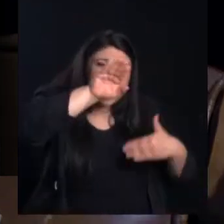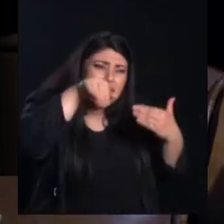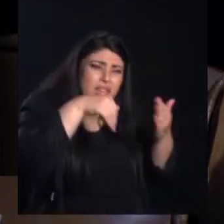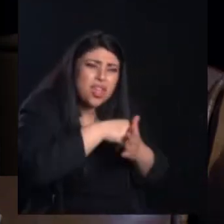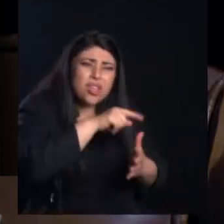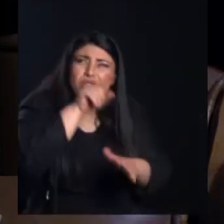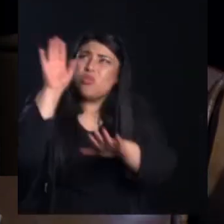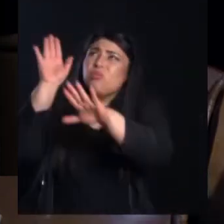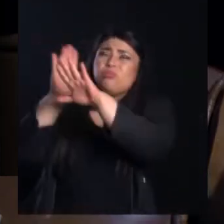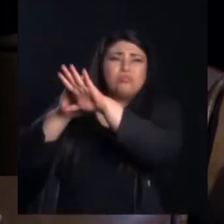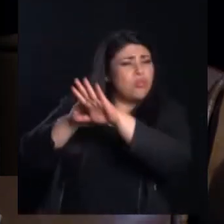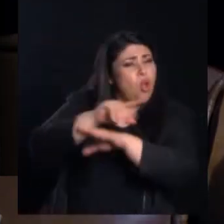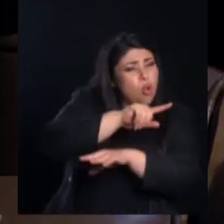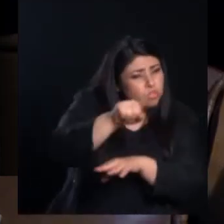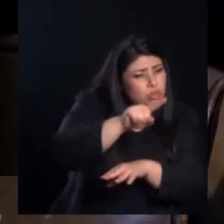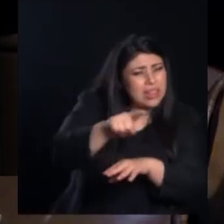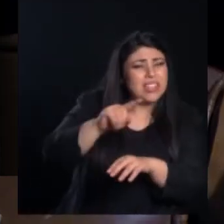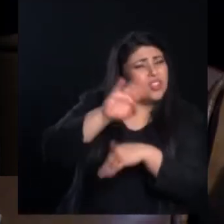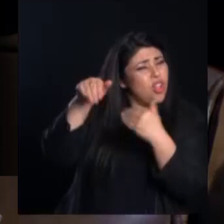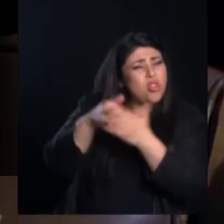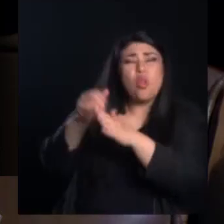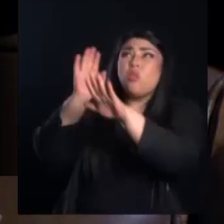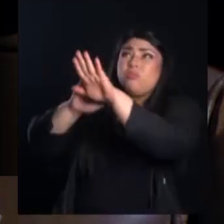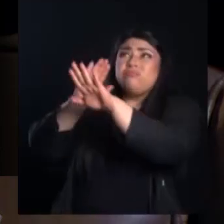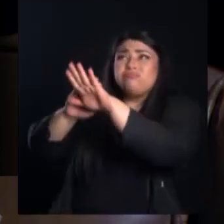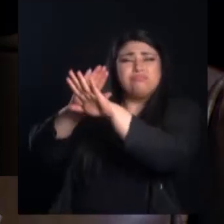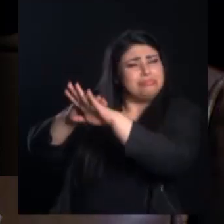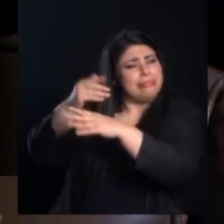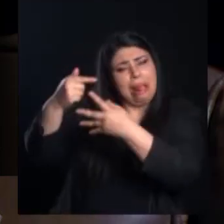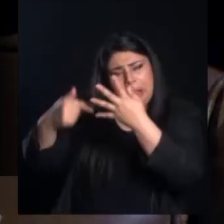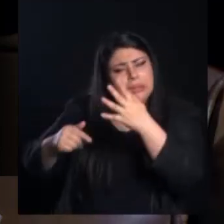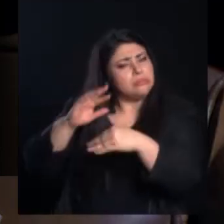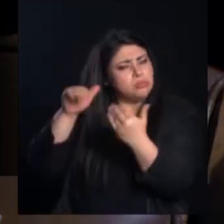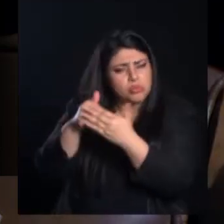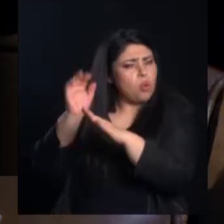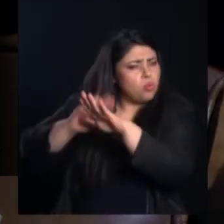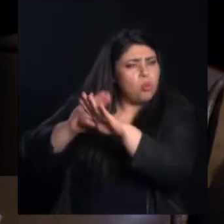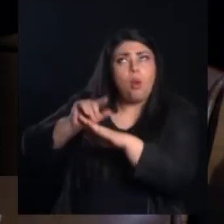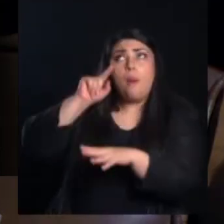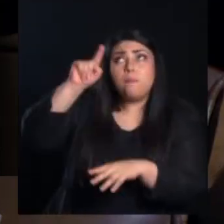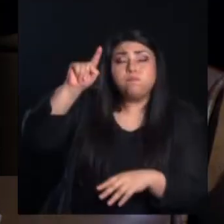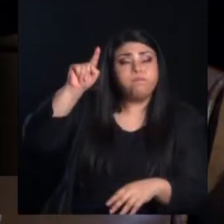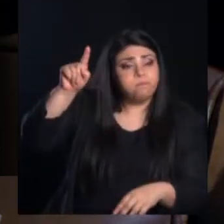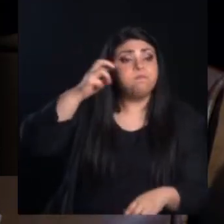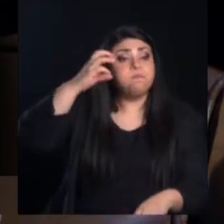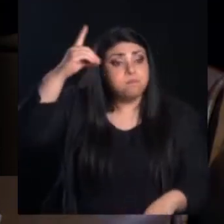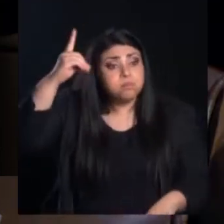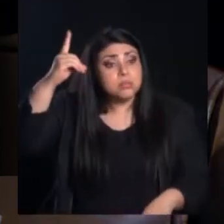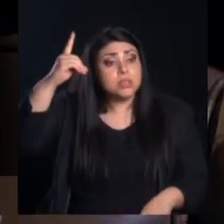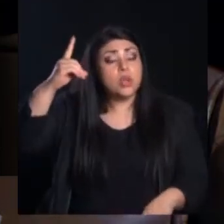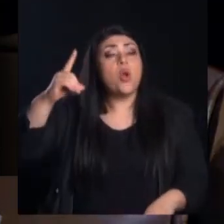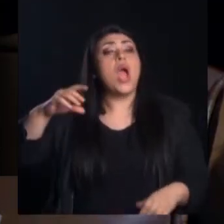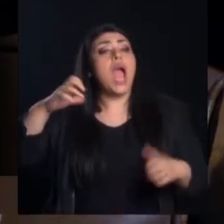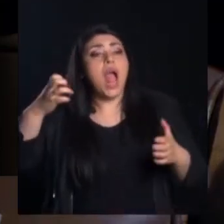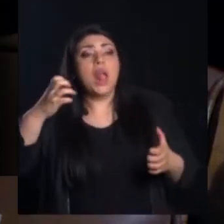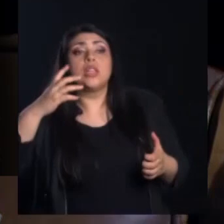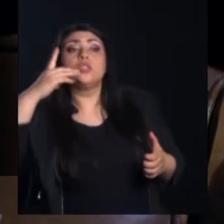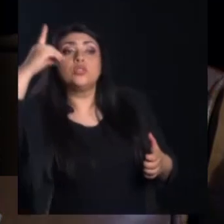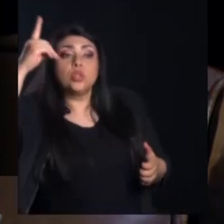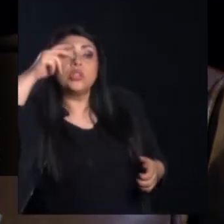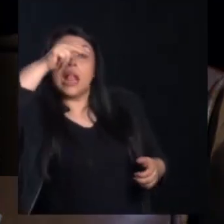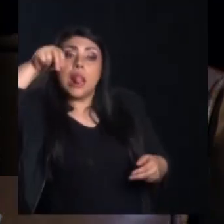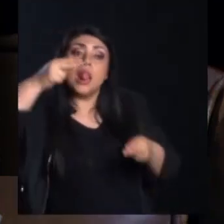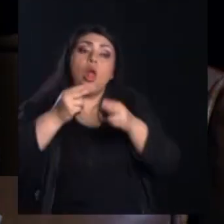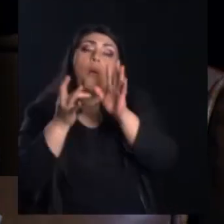padre en mi nombre lo haré para que el padre sea glorificado en el hijo si algo pidiera es en mi